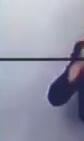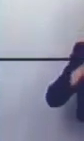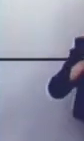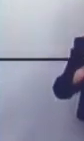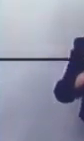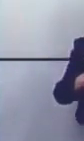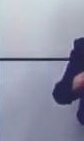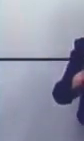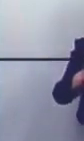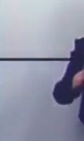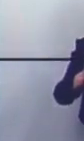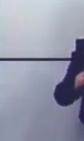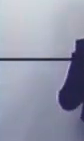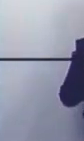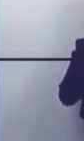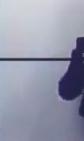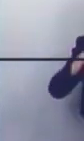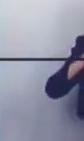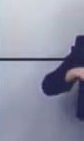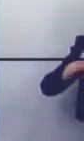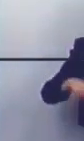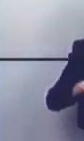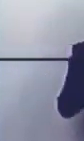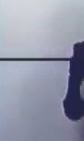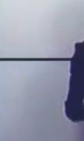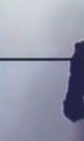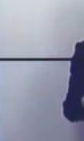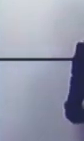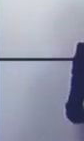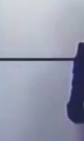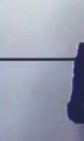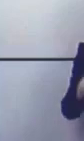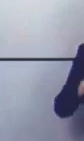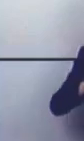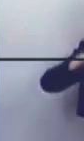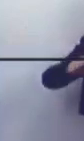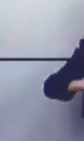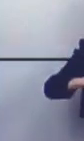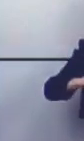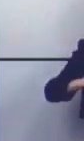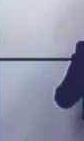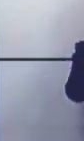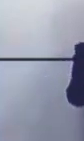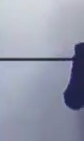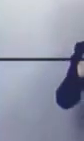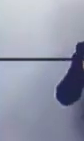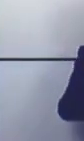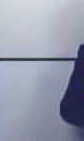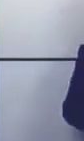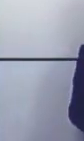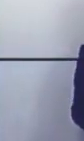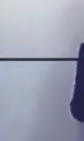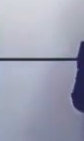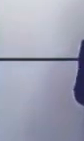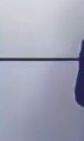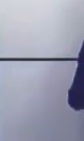y finalmente el presidente en una comparecencia que hemos ofrecido en directo a las 11 de la mañana ha dicho que sigue ha dicho textualmente